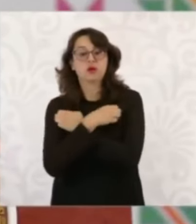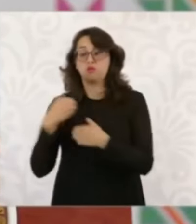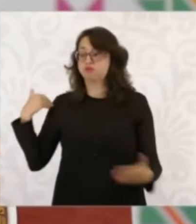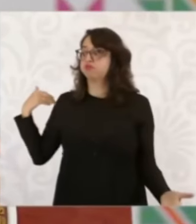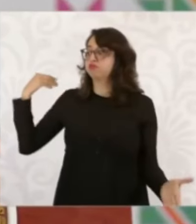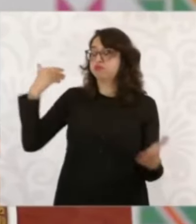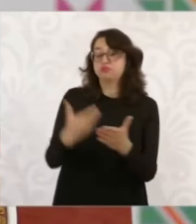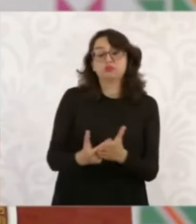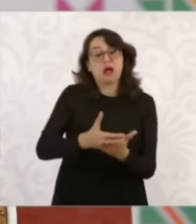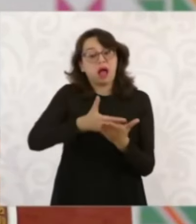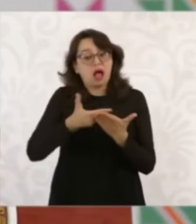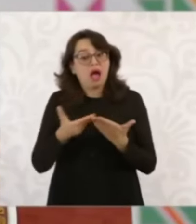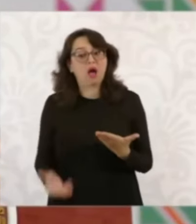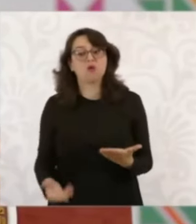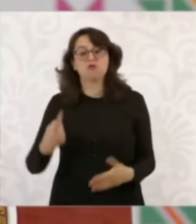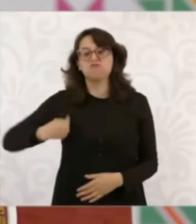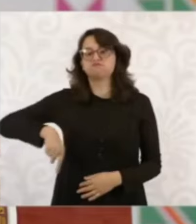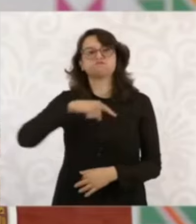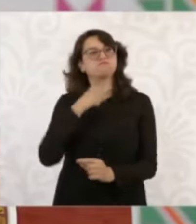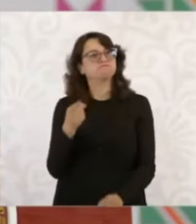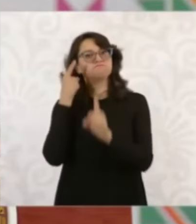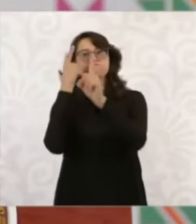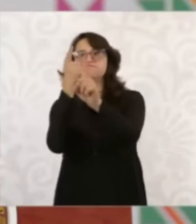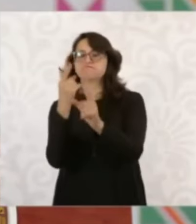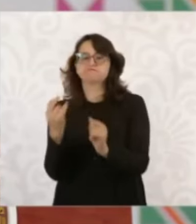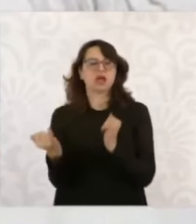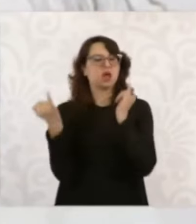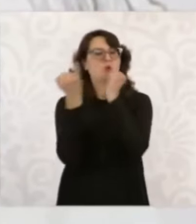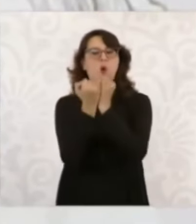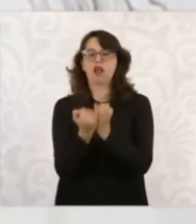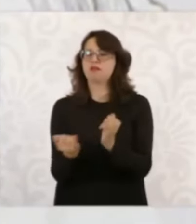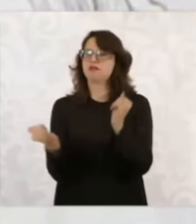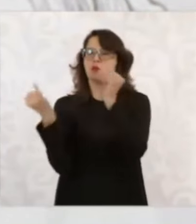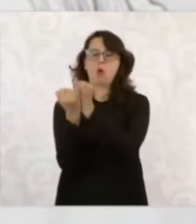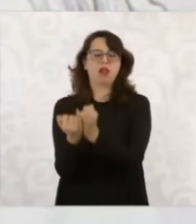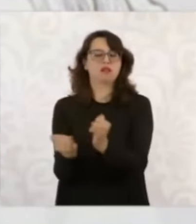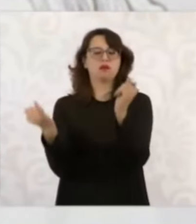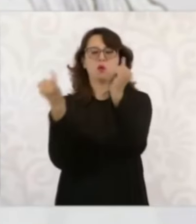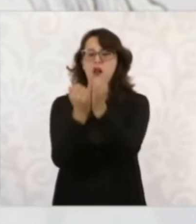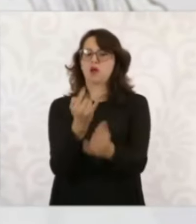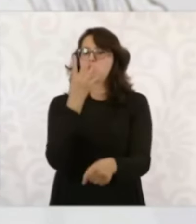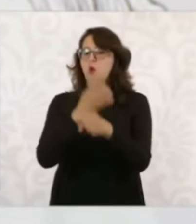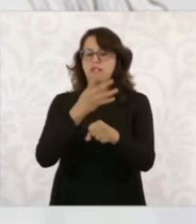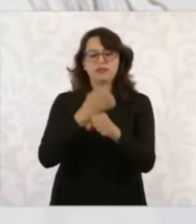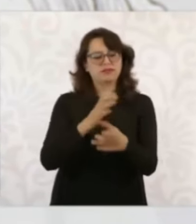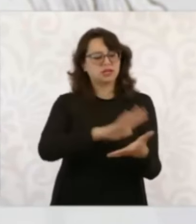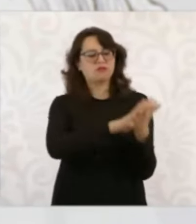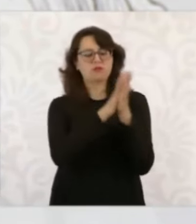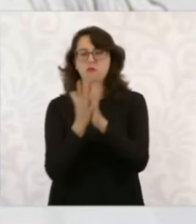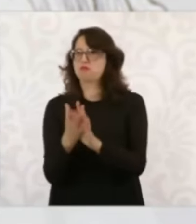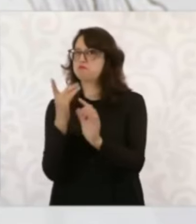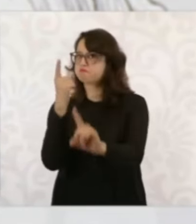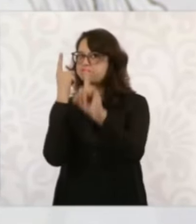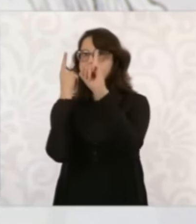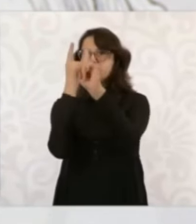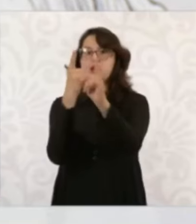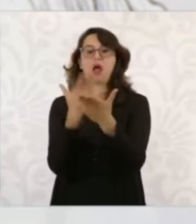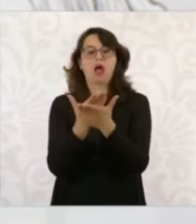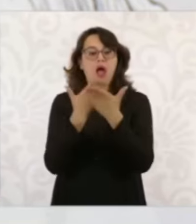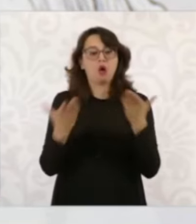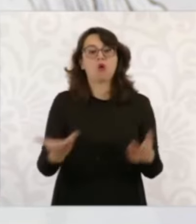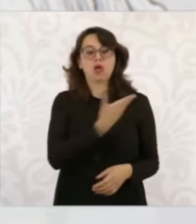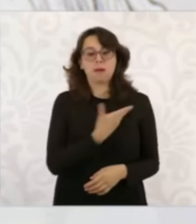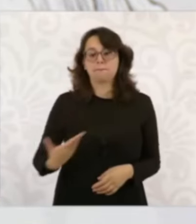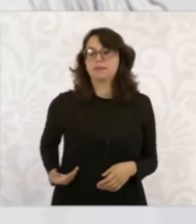mantenemos o las consignas que siguen siendo relevantes para la Cuarta Transformación y que hoy desde la Presidencia de la